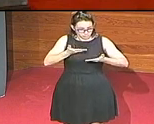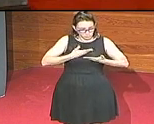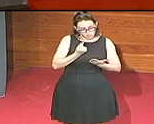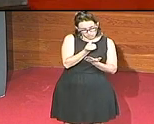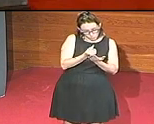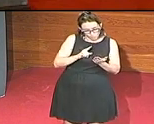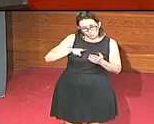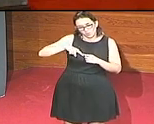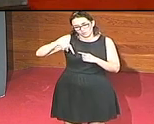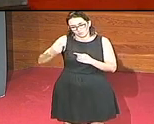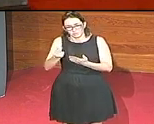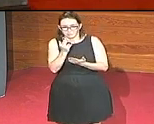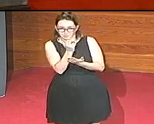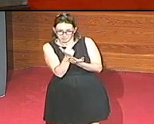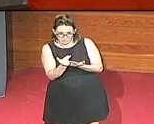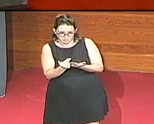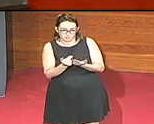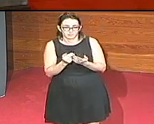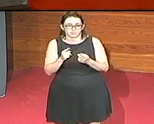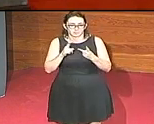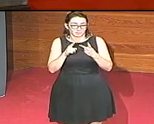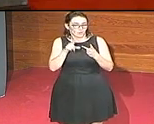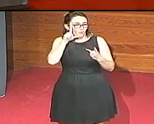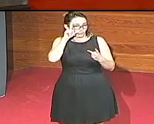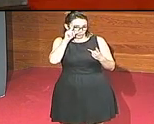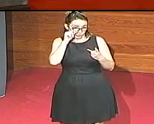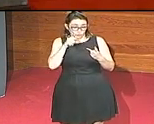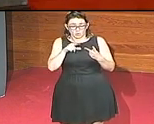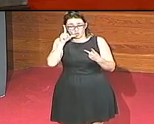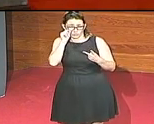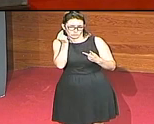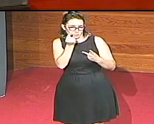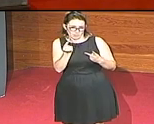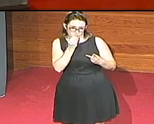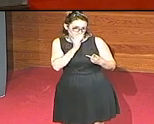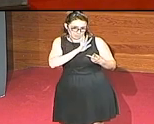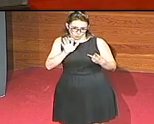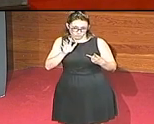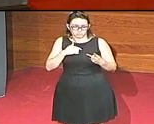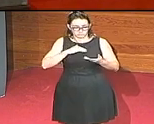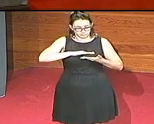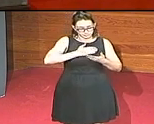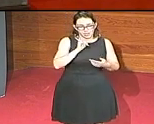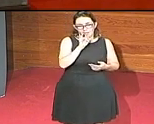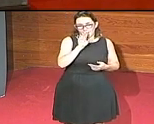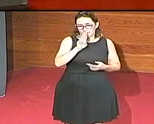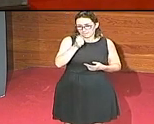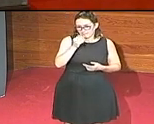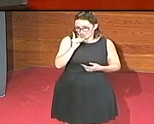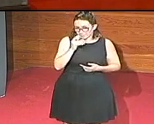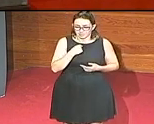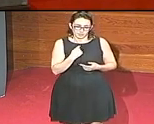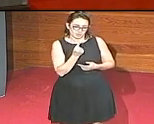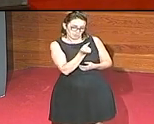final su segundo photoshop porque es el mejor para pintar o sea yo tengo el ipad y pinto en el progre